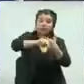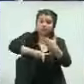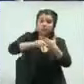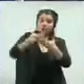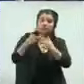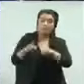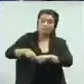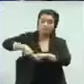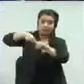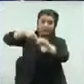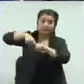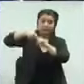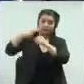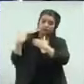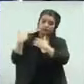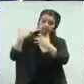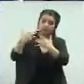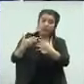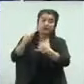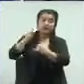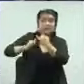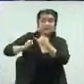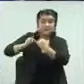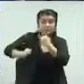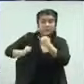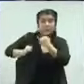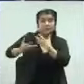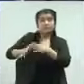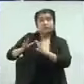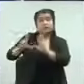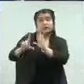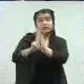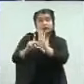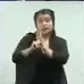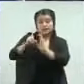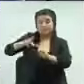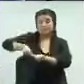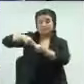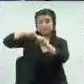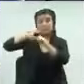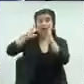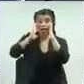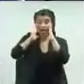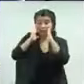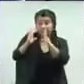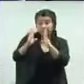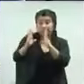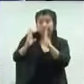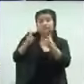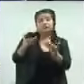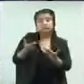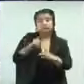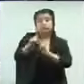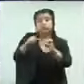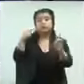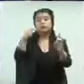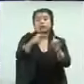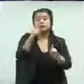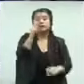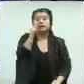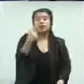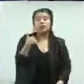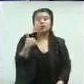que hay que terminar, de los cuales una buena parte son los de decreto, y sí tenemos que atender a, como ya señalaba el señor